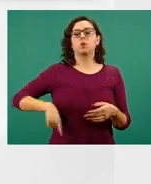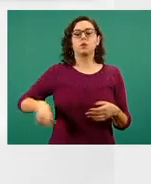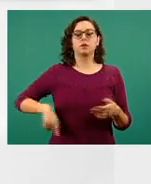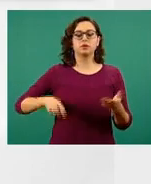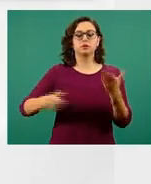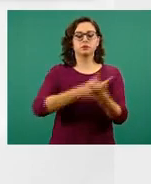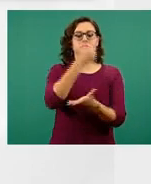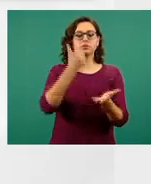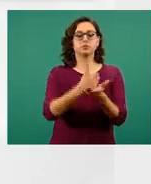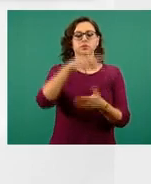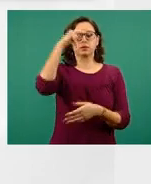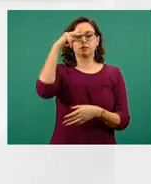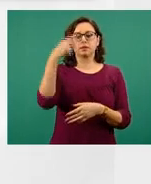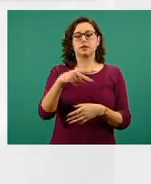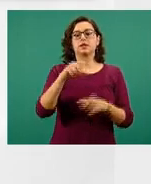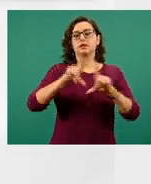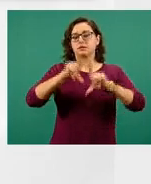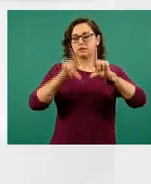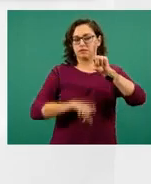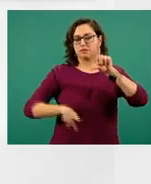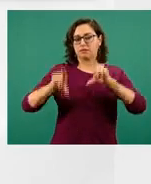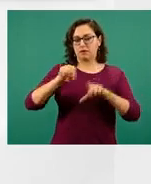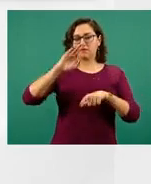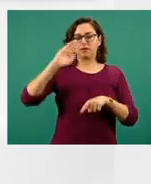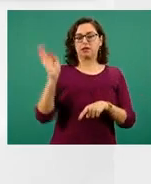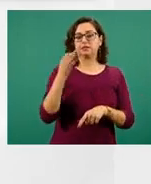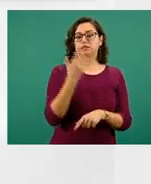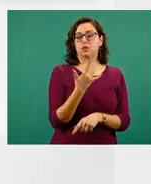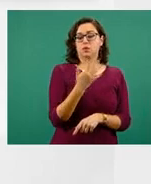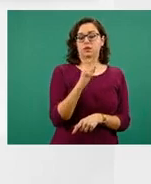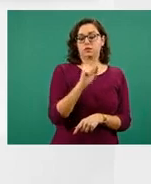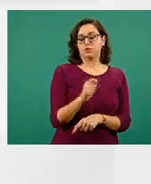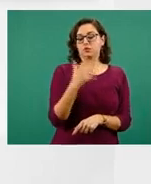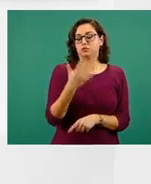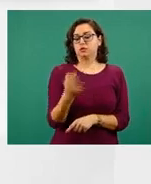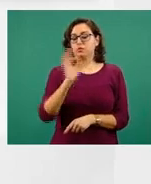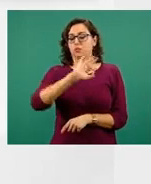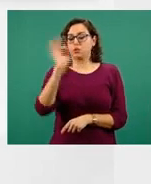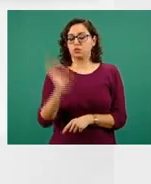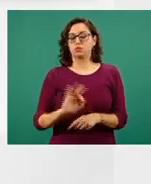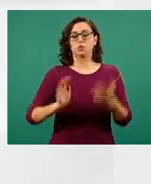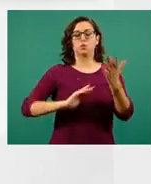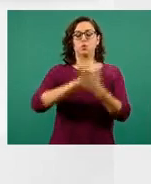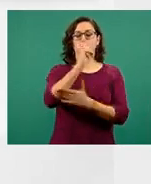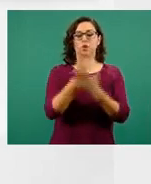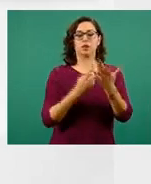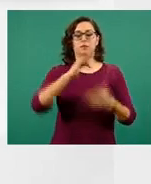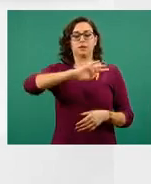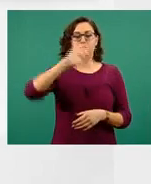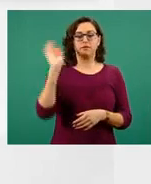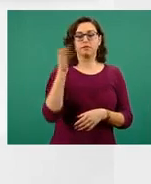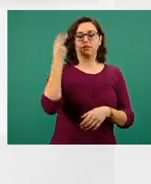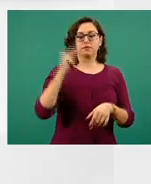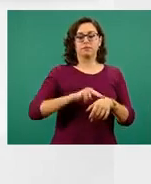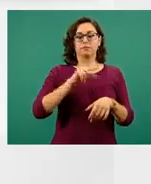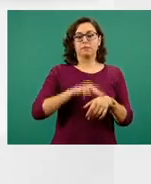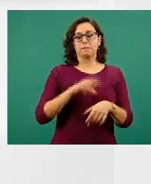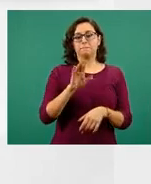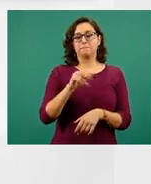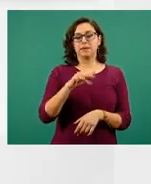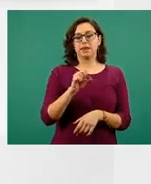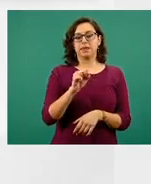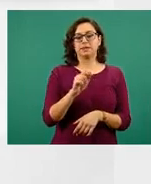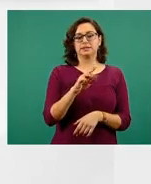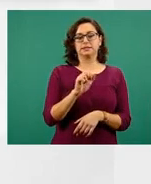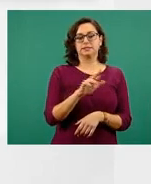de la República, el 50.5% fueron contratados a través del Programa Federal de Médicos para Bienestar y